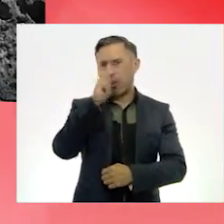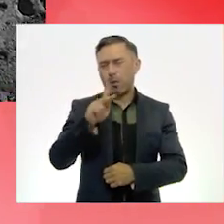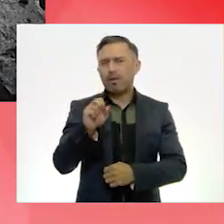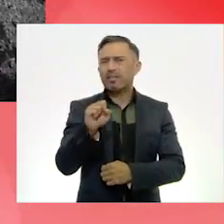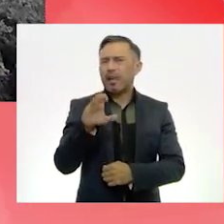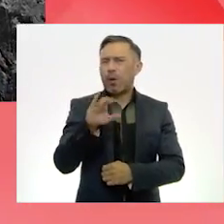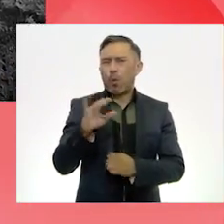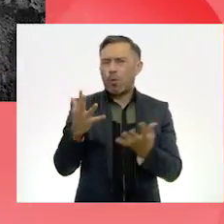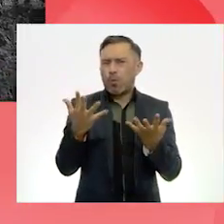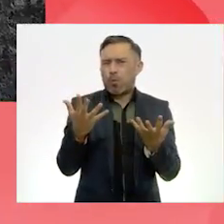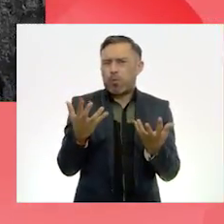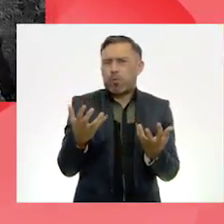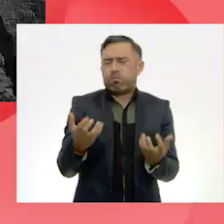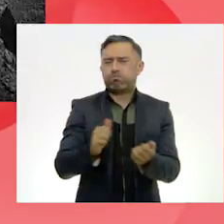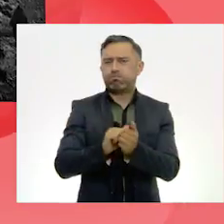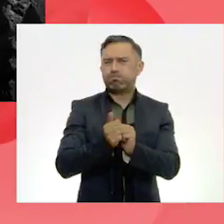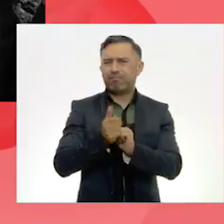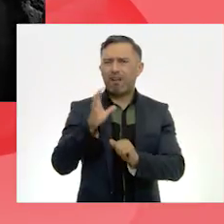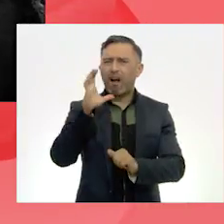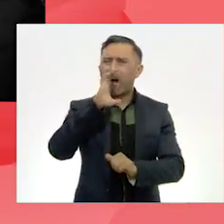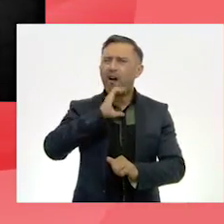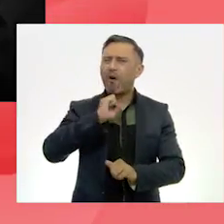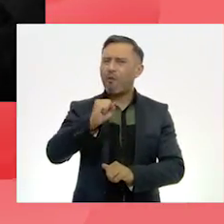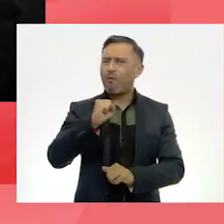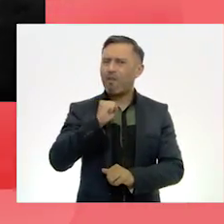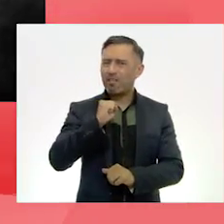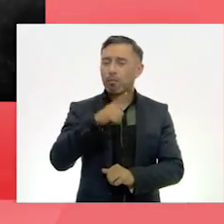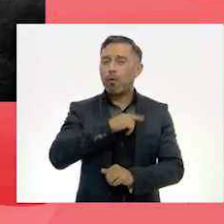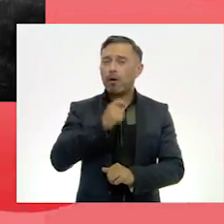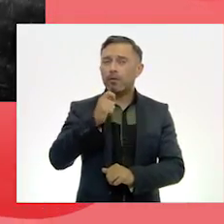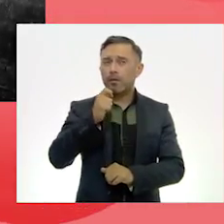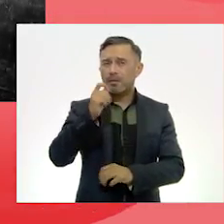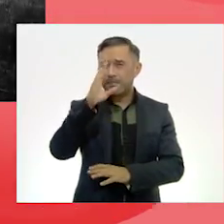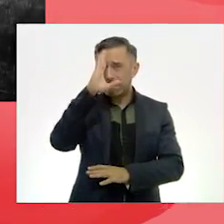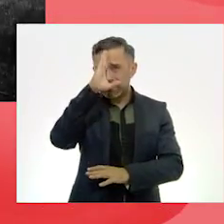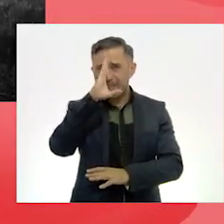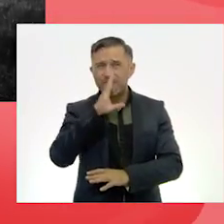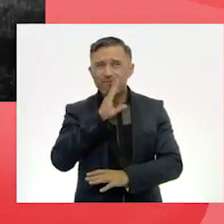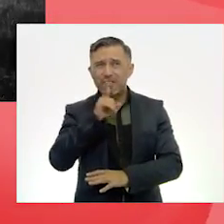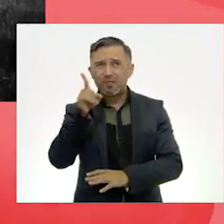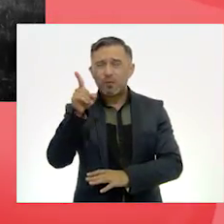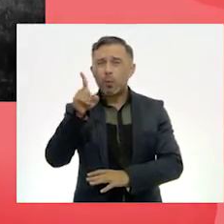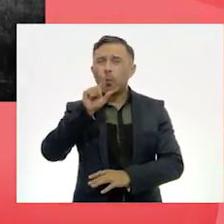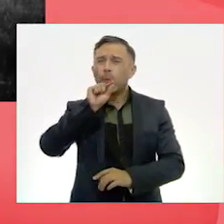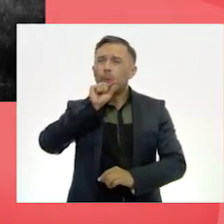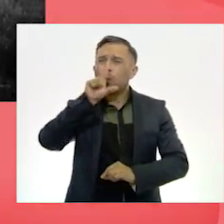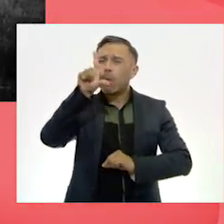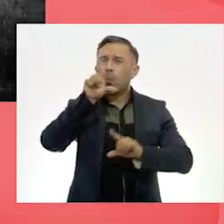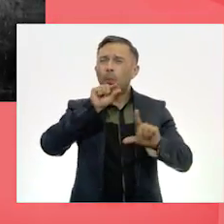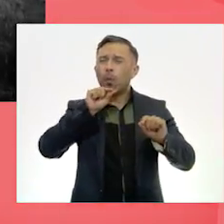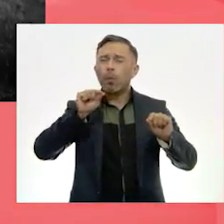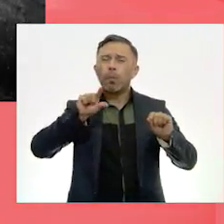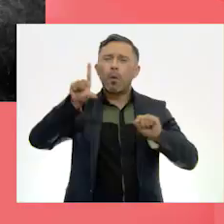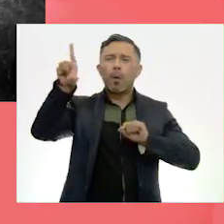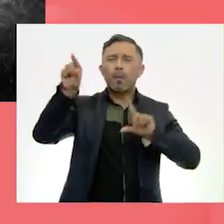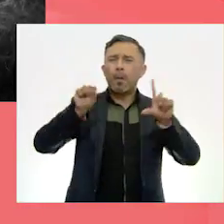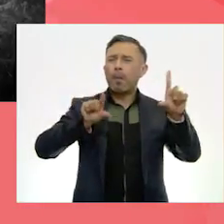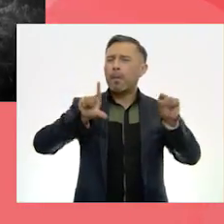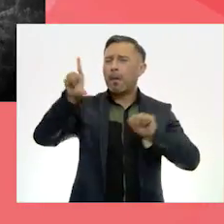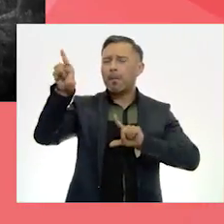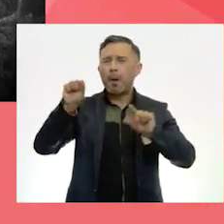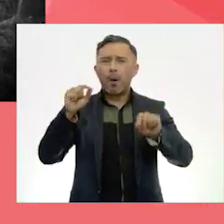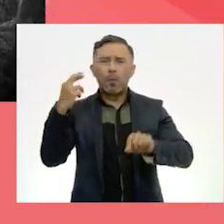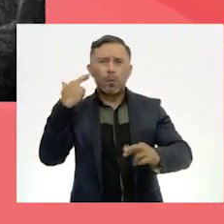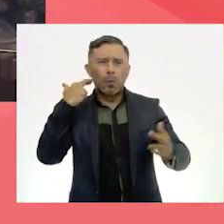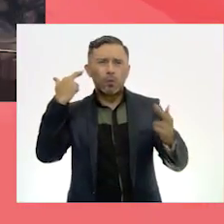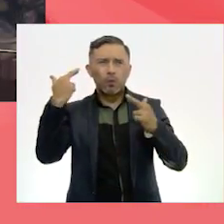que imaginar además el mediodía con las cigarras cantando por todos lados, con los